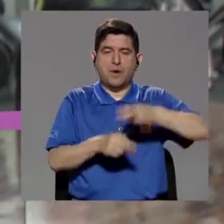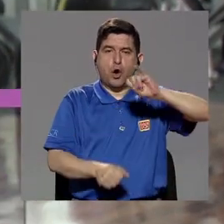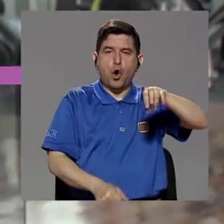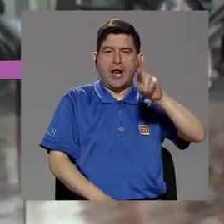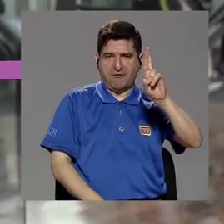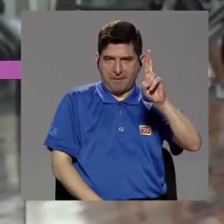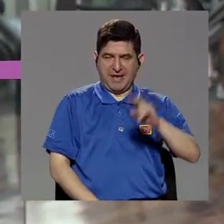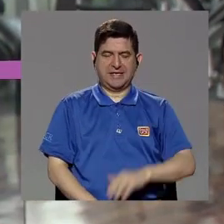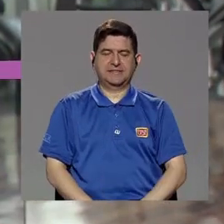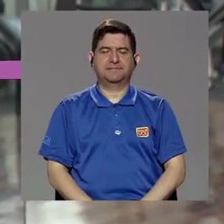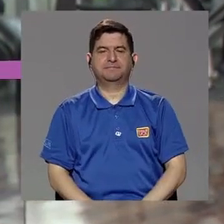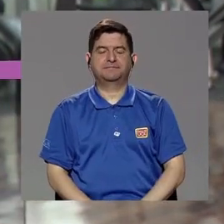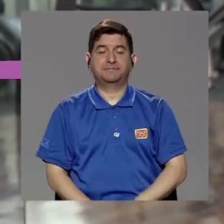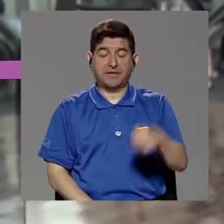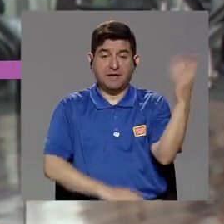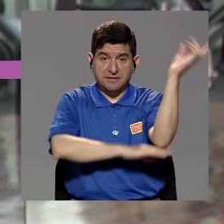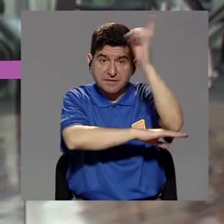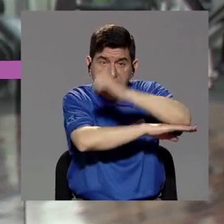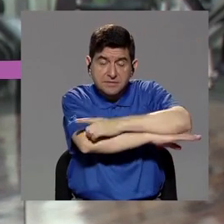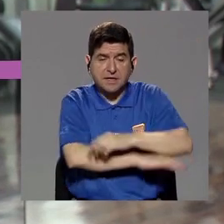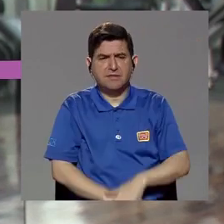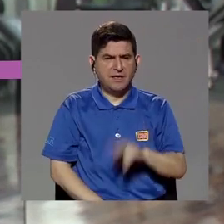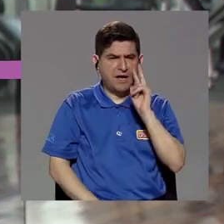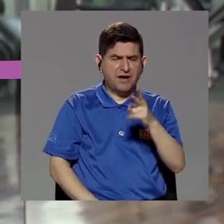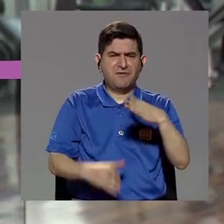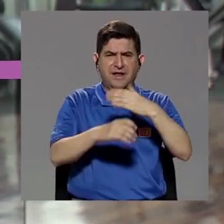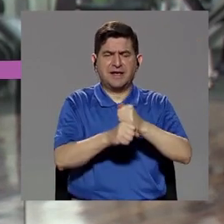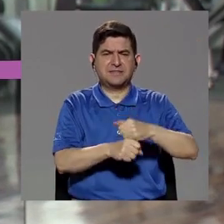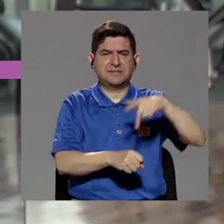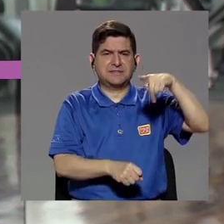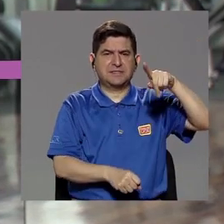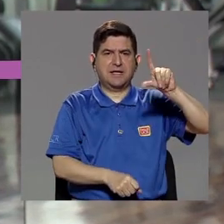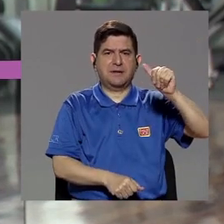Bienvenidos, mi nombre es Jorge Ramírez y el día de hoy venimos